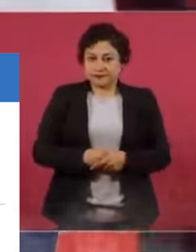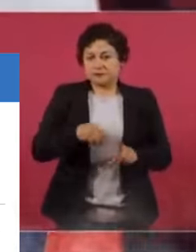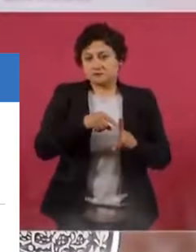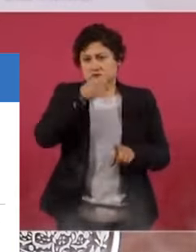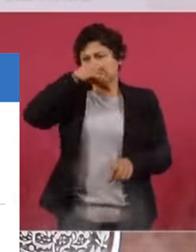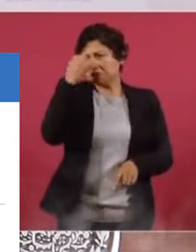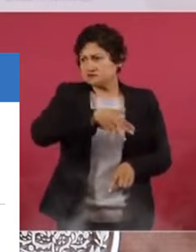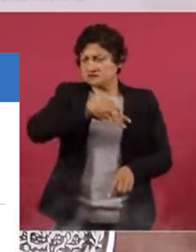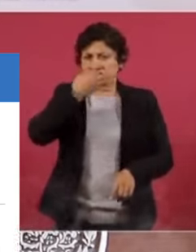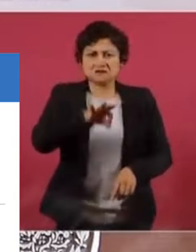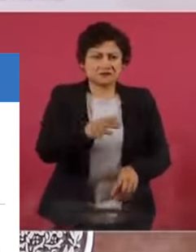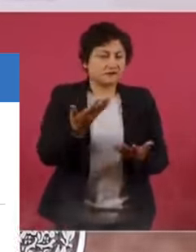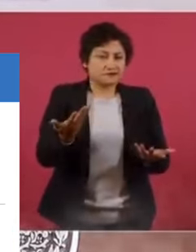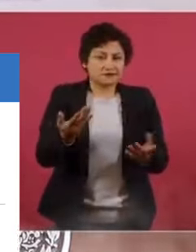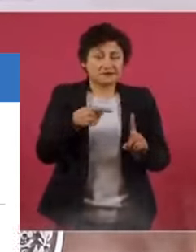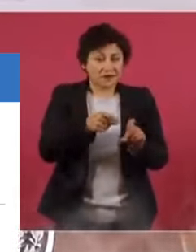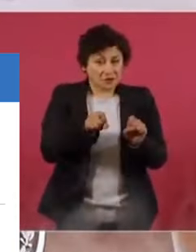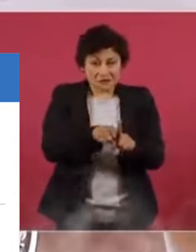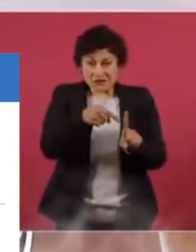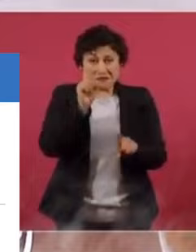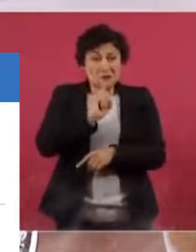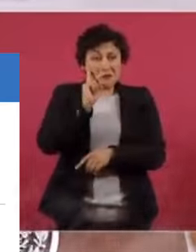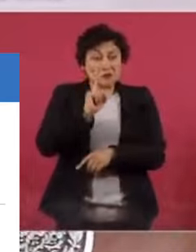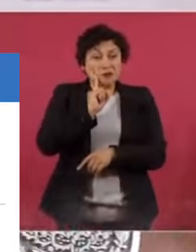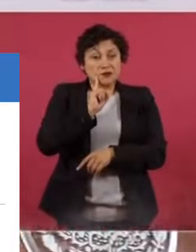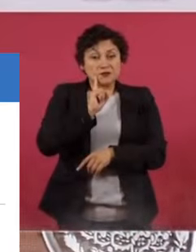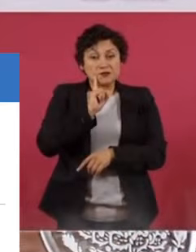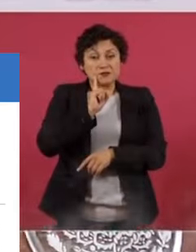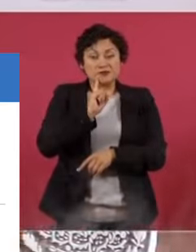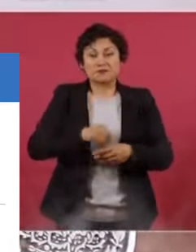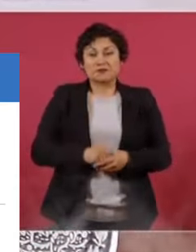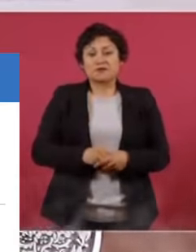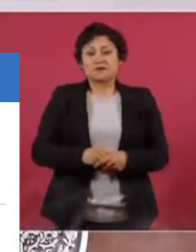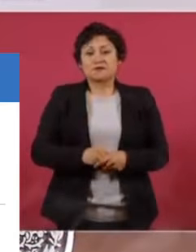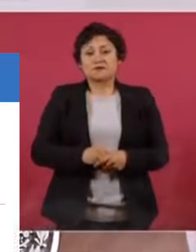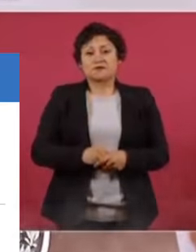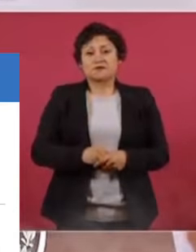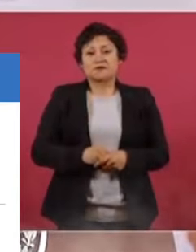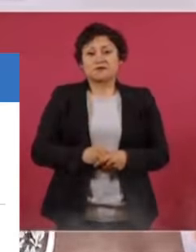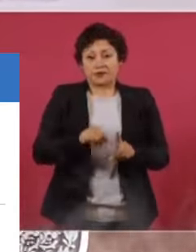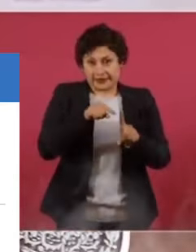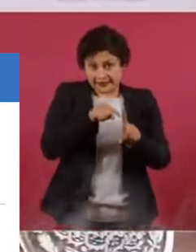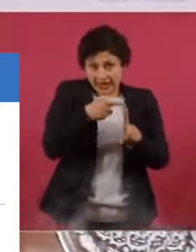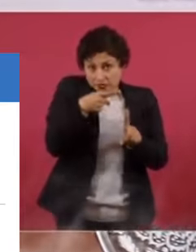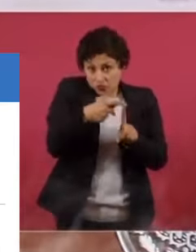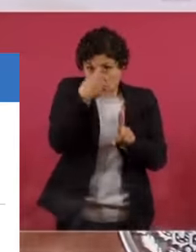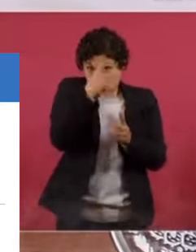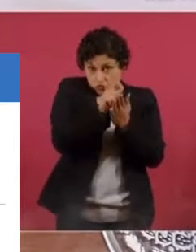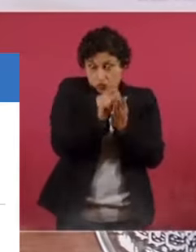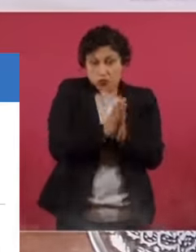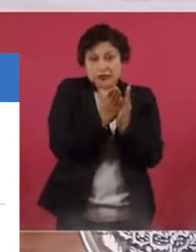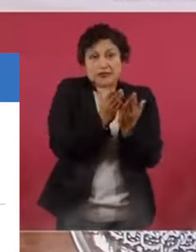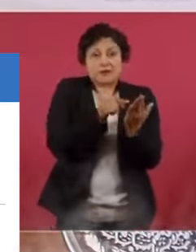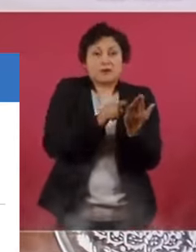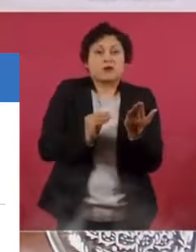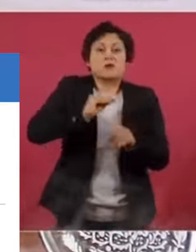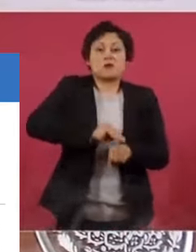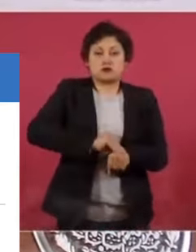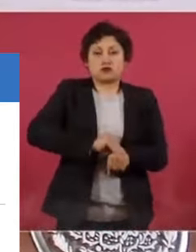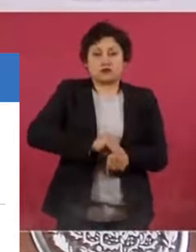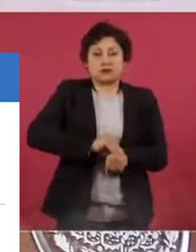insulta, fue la que manejó en un primer libro de que había sido el